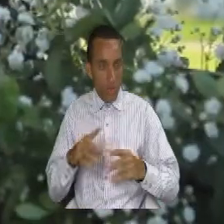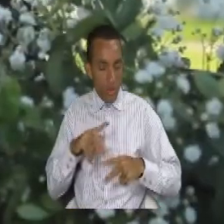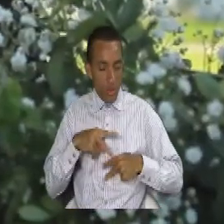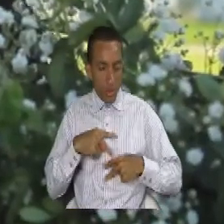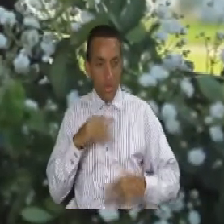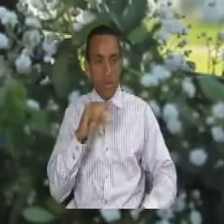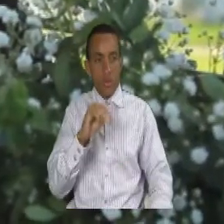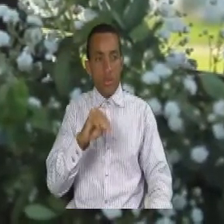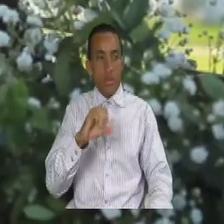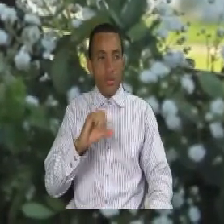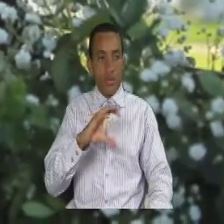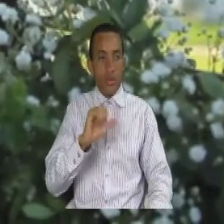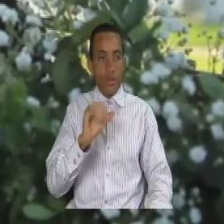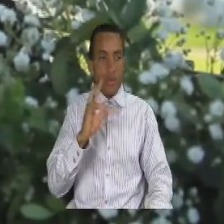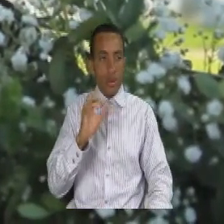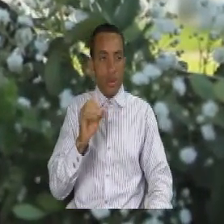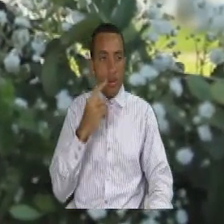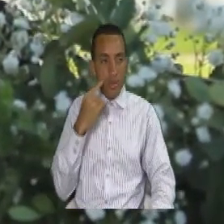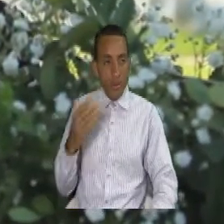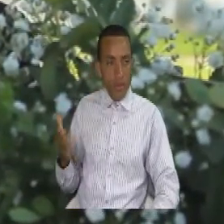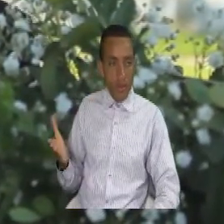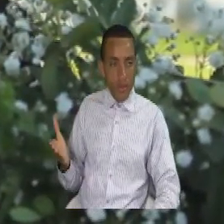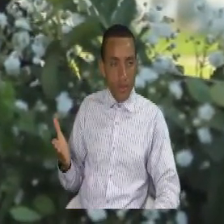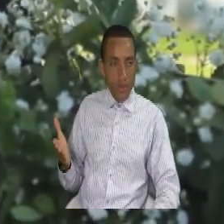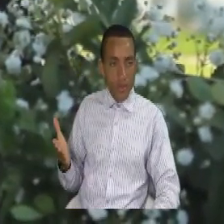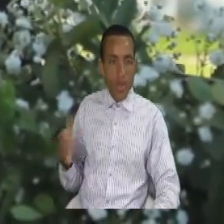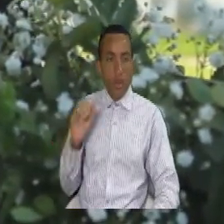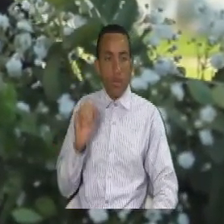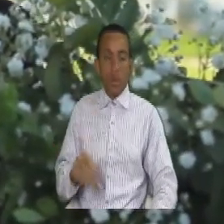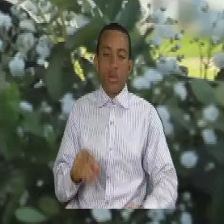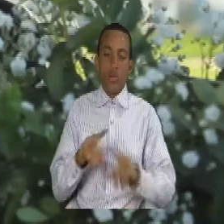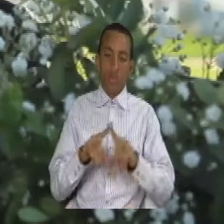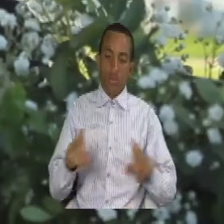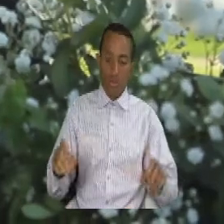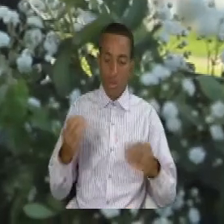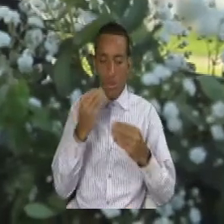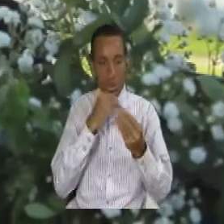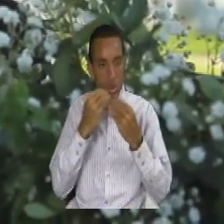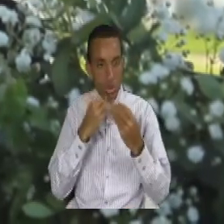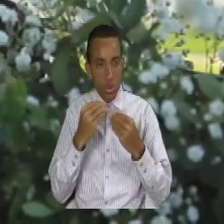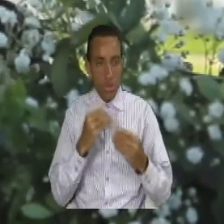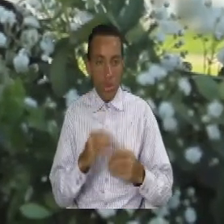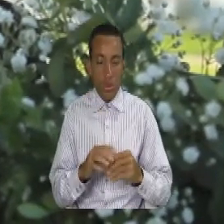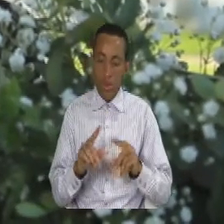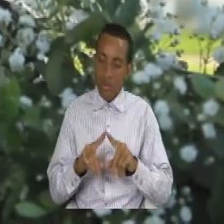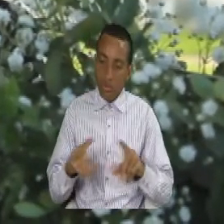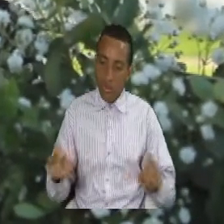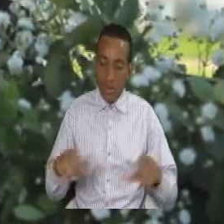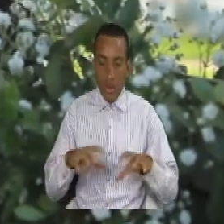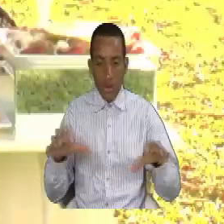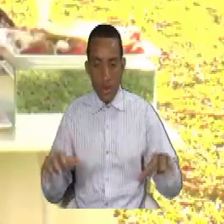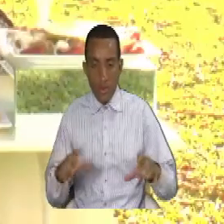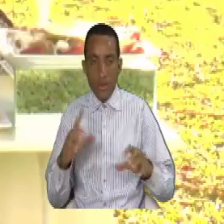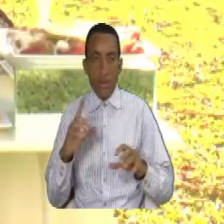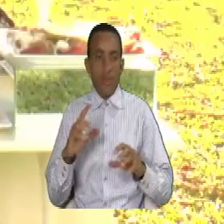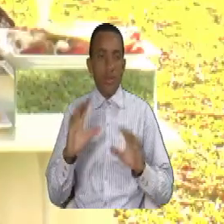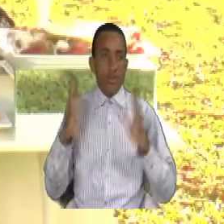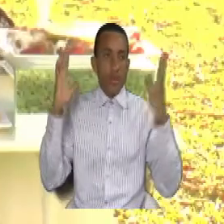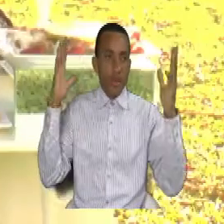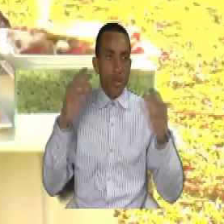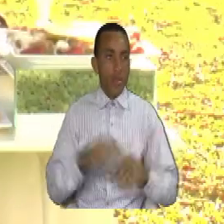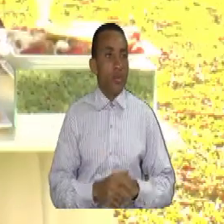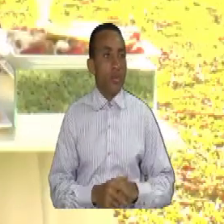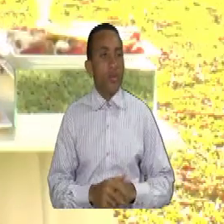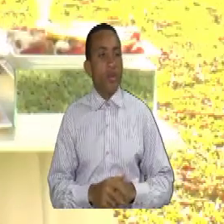Sí señora, claro, en Mecato Gourmet usted puede encontrar variedad tanto de pasabocas, comidas para eventos, cumpleaños. Bueno,